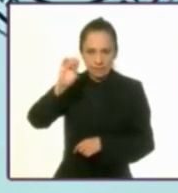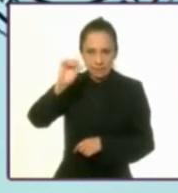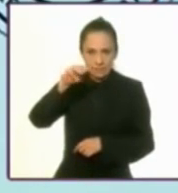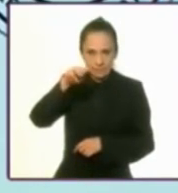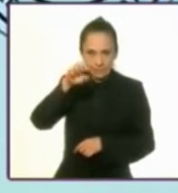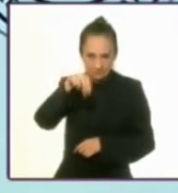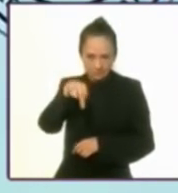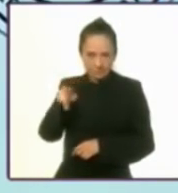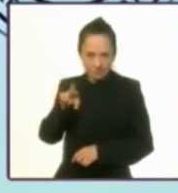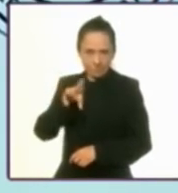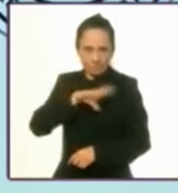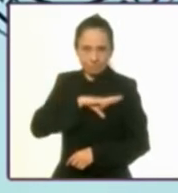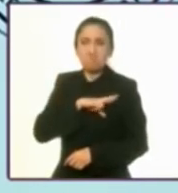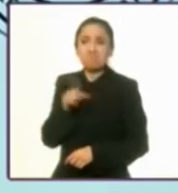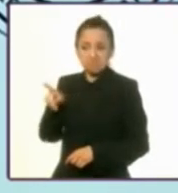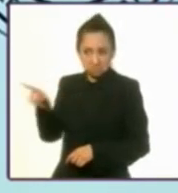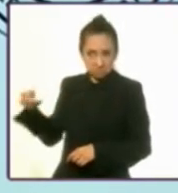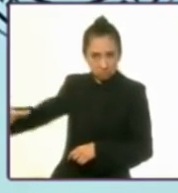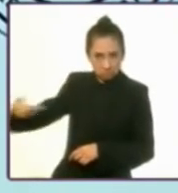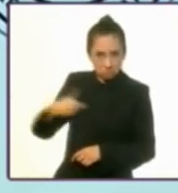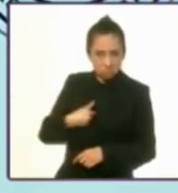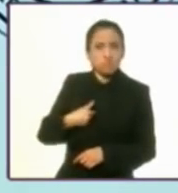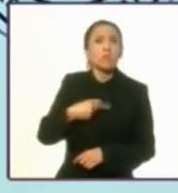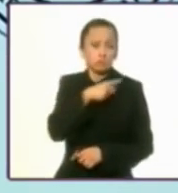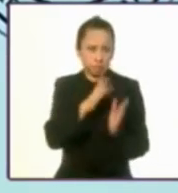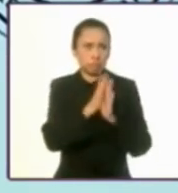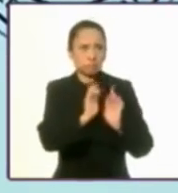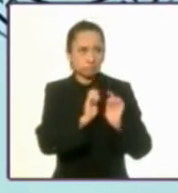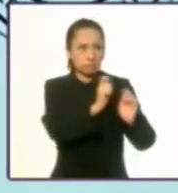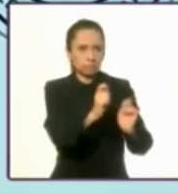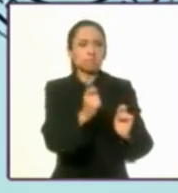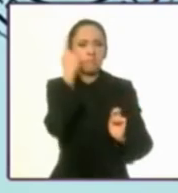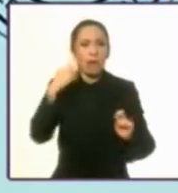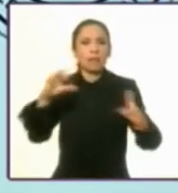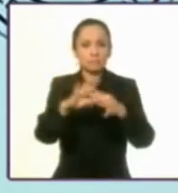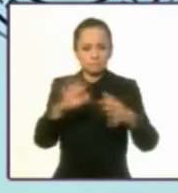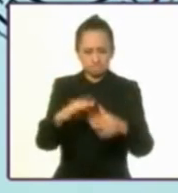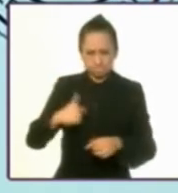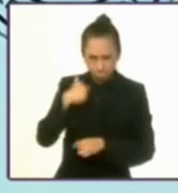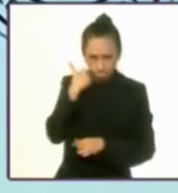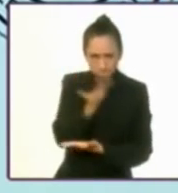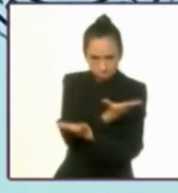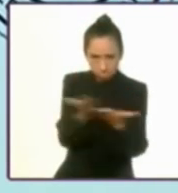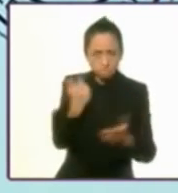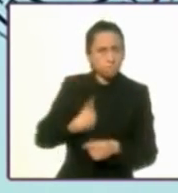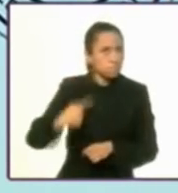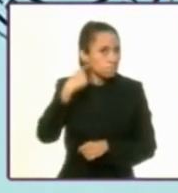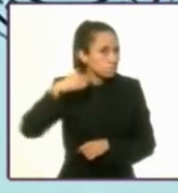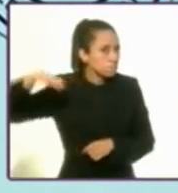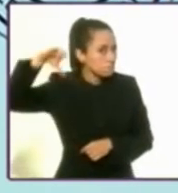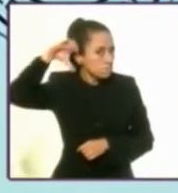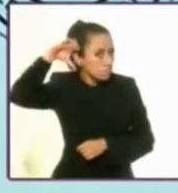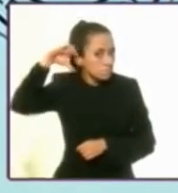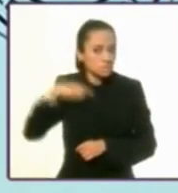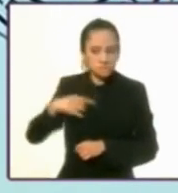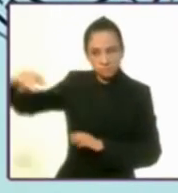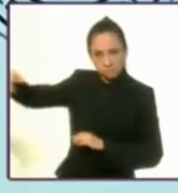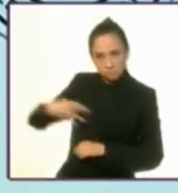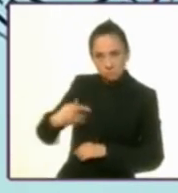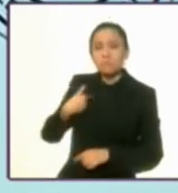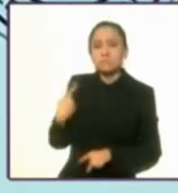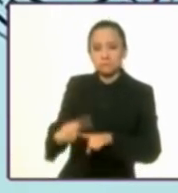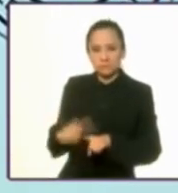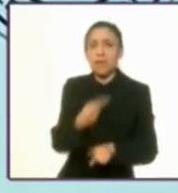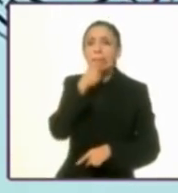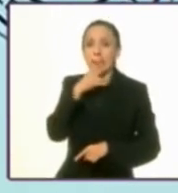en este evento yo quiero pedirles que escuchemos está este audio que nos está creando uno de los